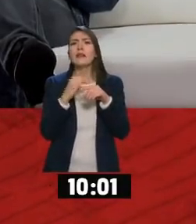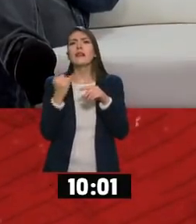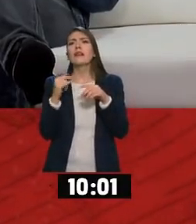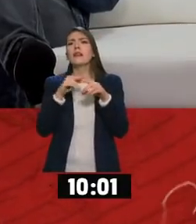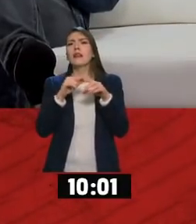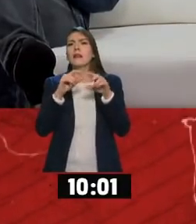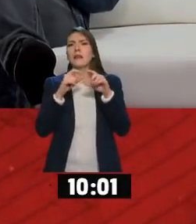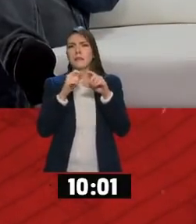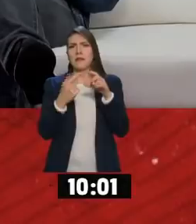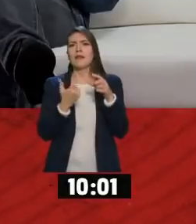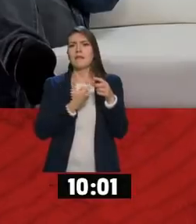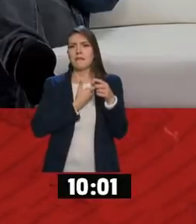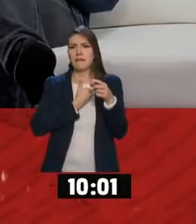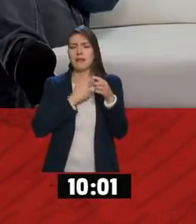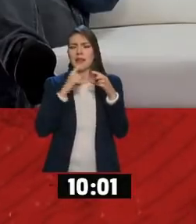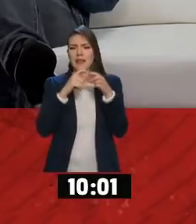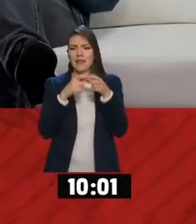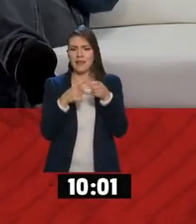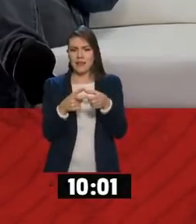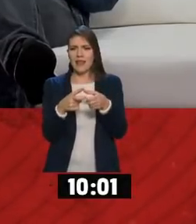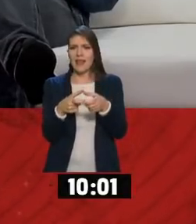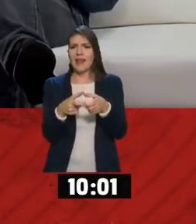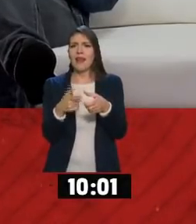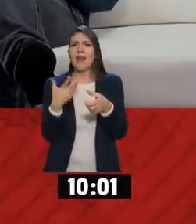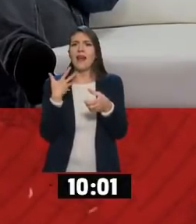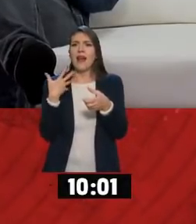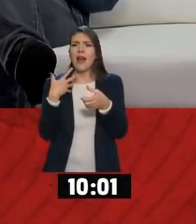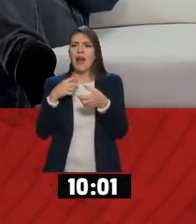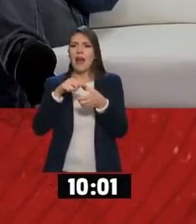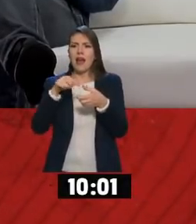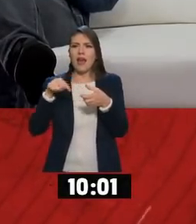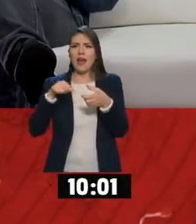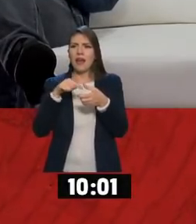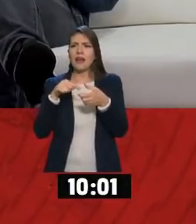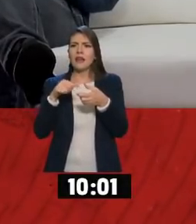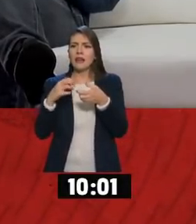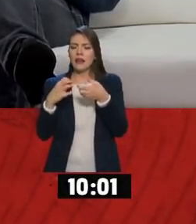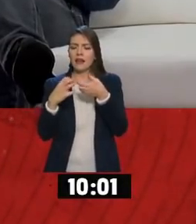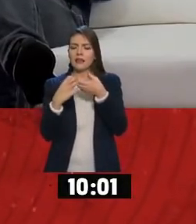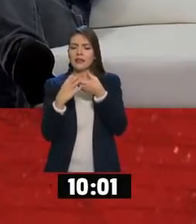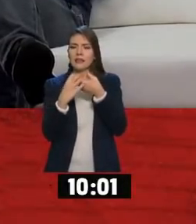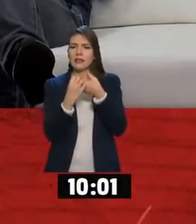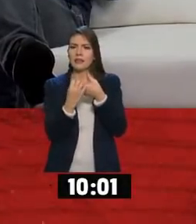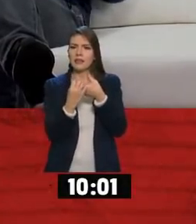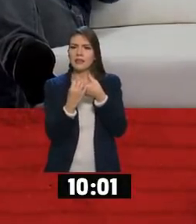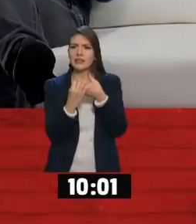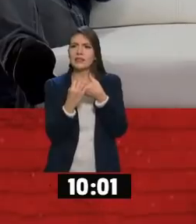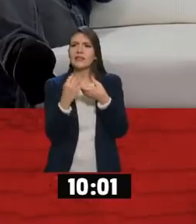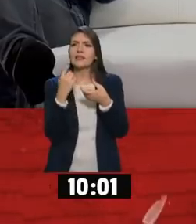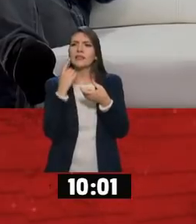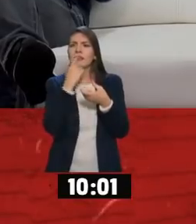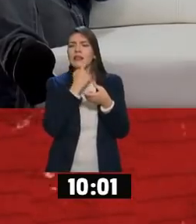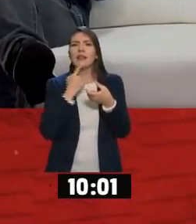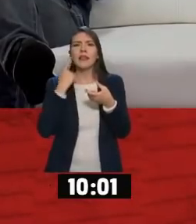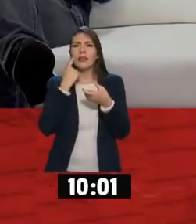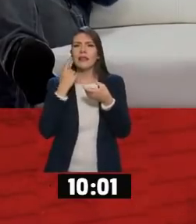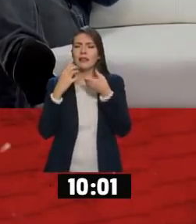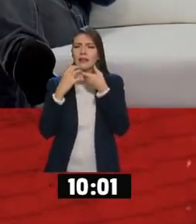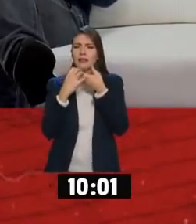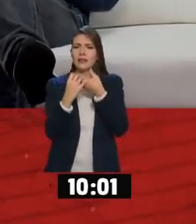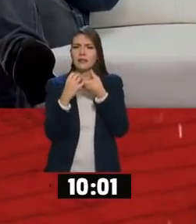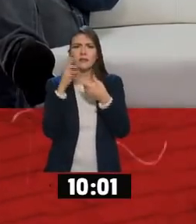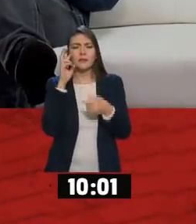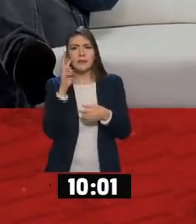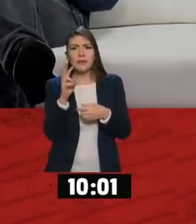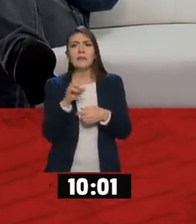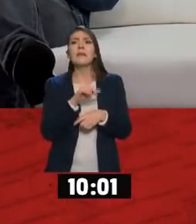una cobertura que habíamos mencionado al principio de oro. Le dejó los dientotes. Le dejó los dientes. Después tuvo que salir y dar una disculpa pública con toda la